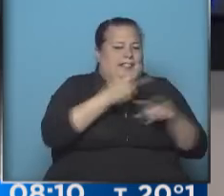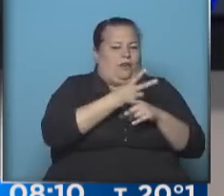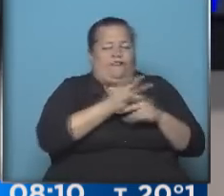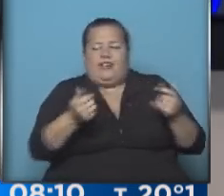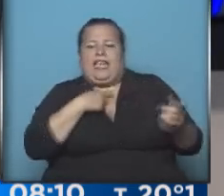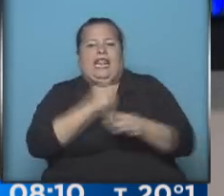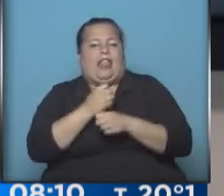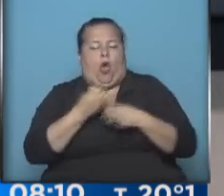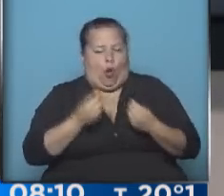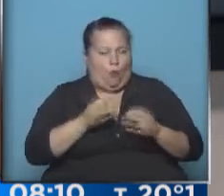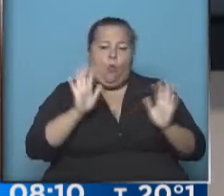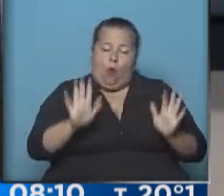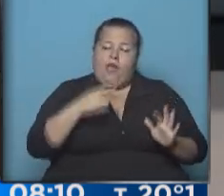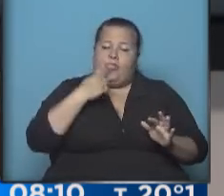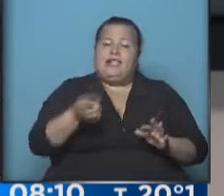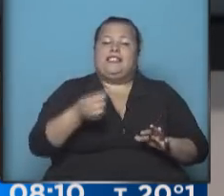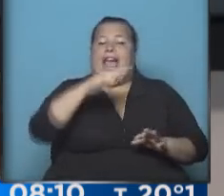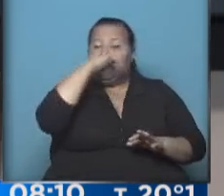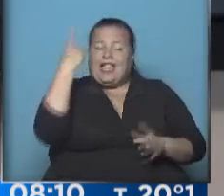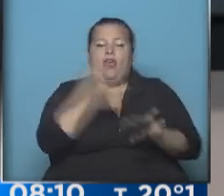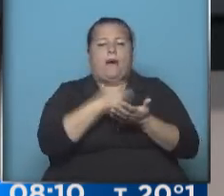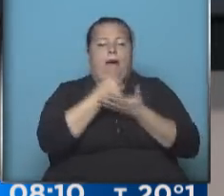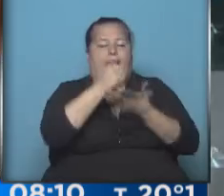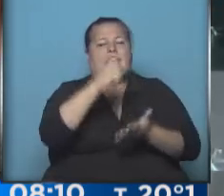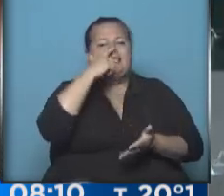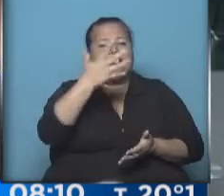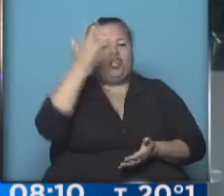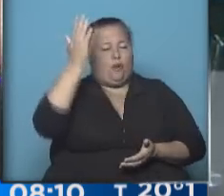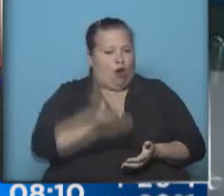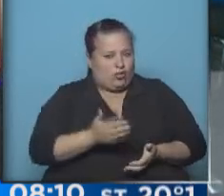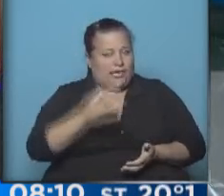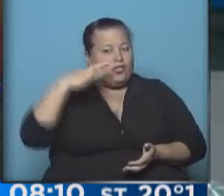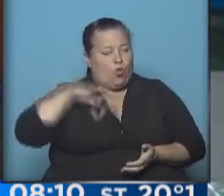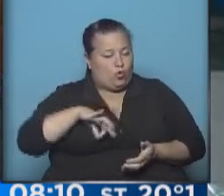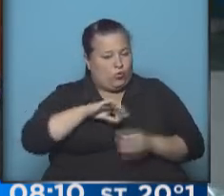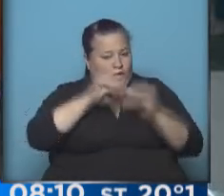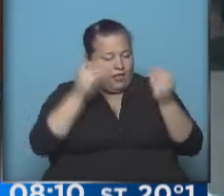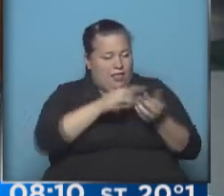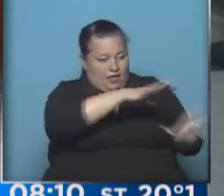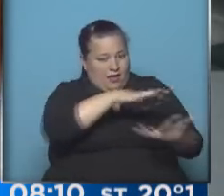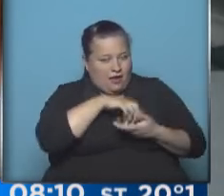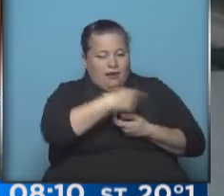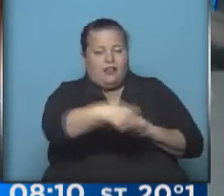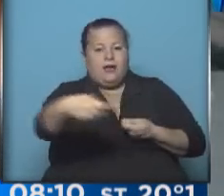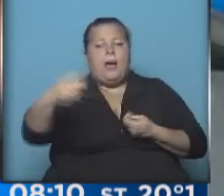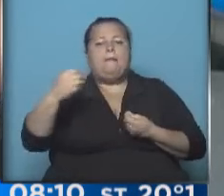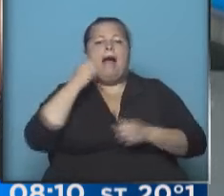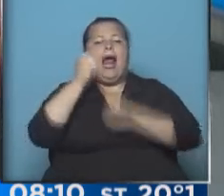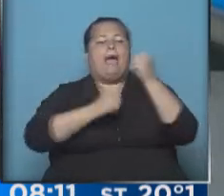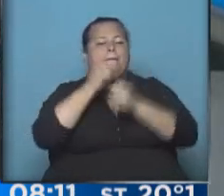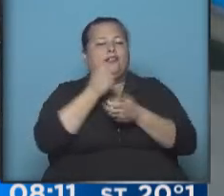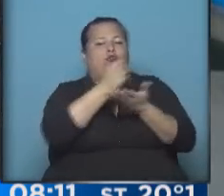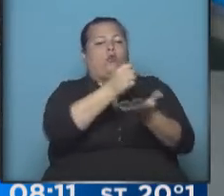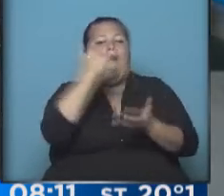y que quiere un trabajo él dijo bueno que el estado subsidie el 75 del salario de eh para aquellas empresas